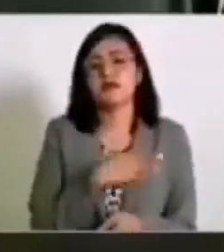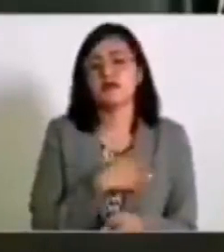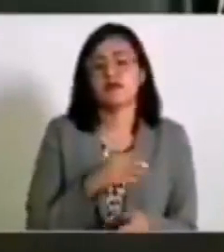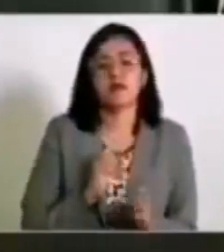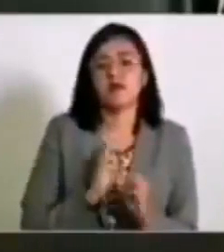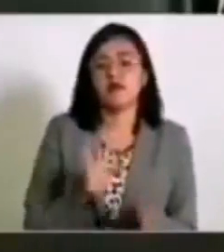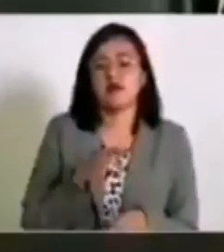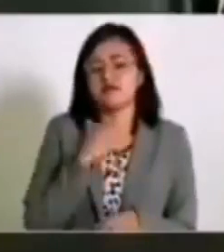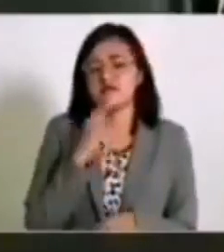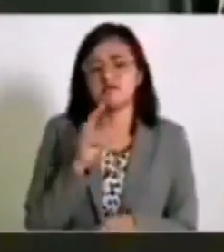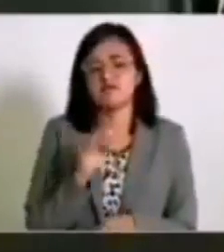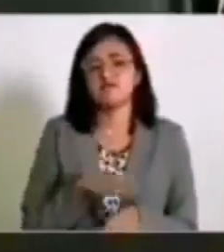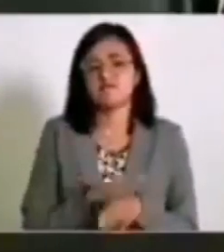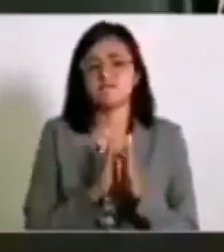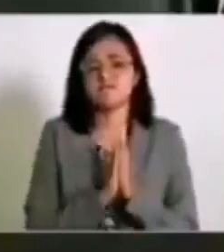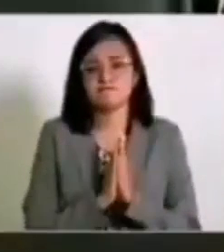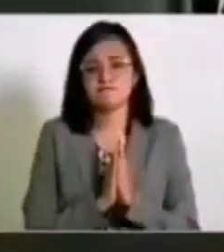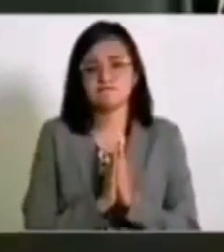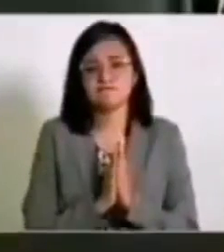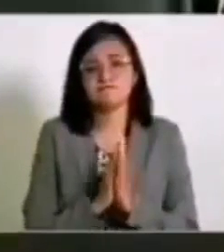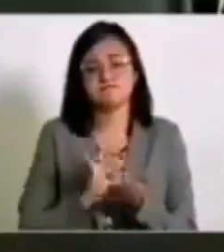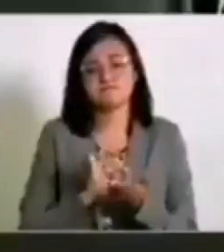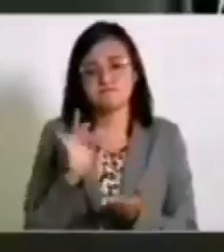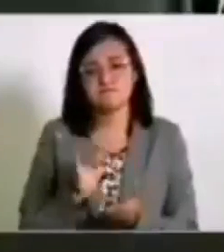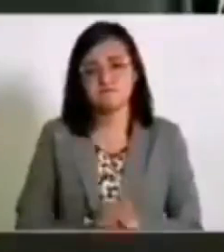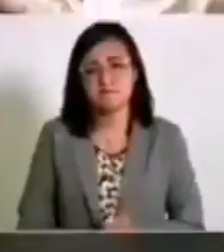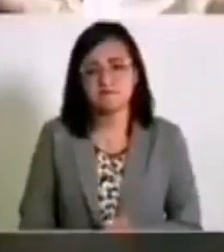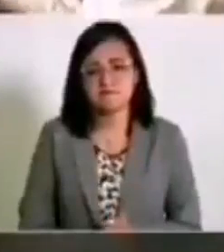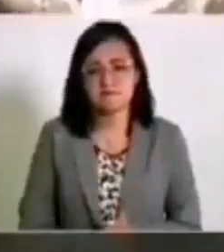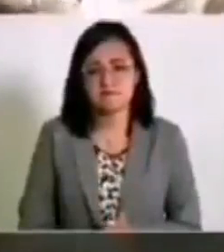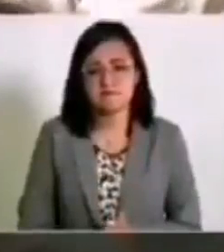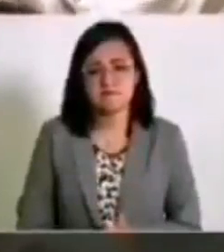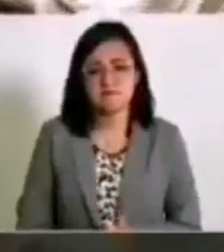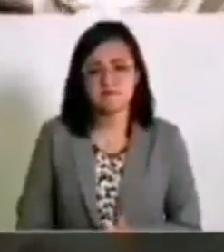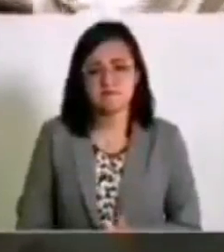la muerte de mi hijo, por favor. Gracias. Gracias, doña Rufina.